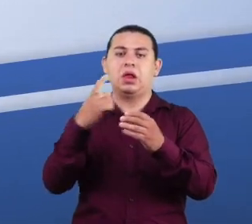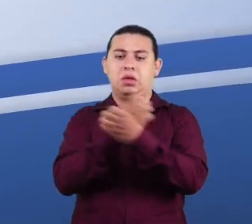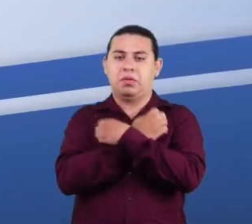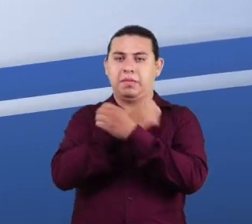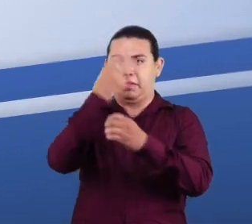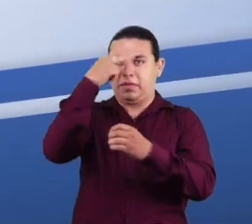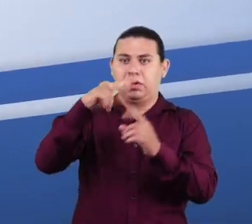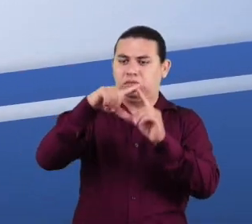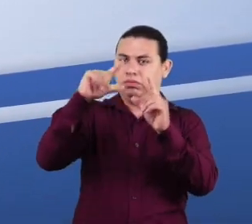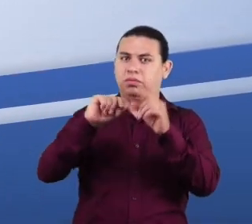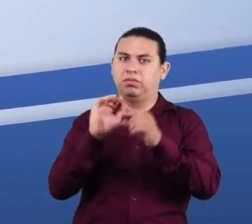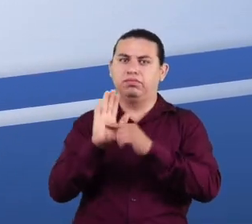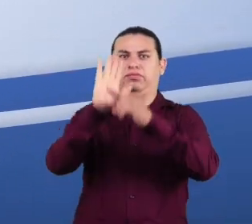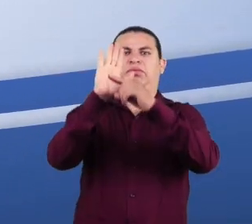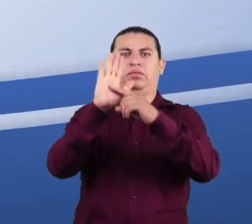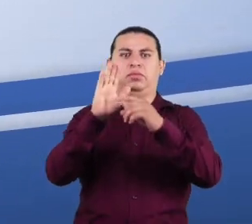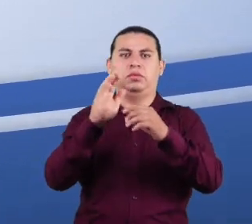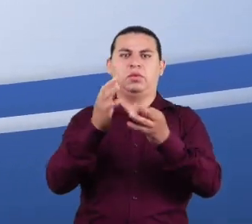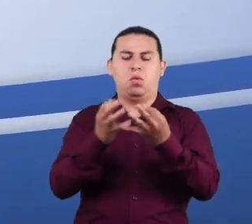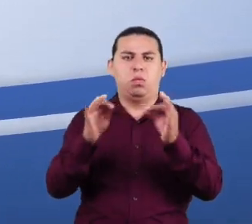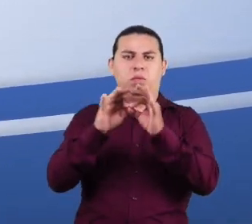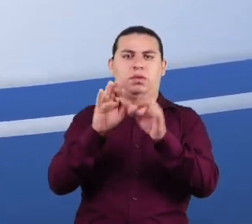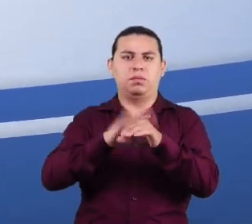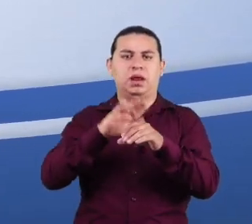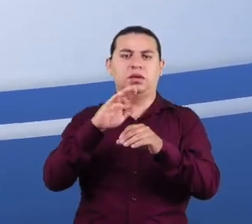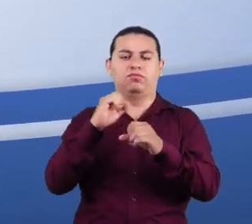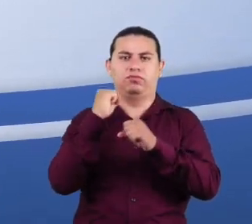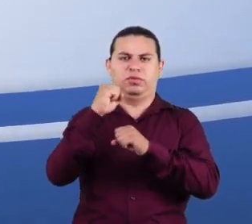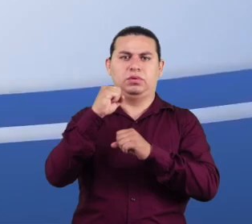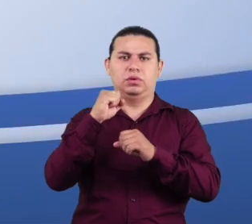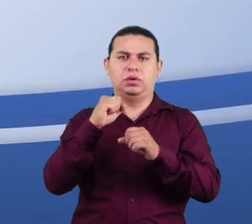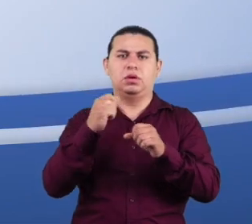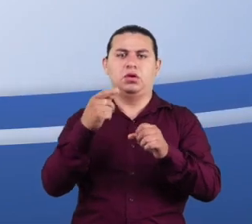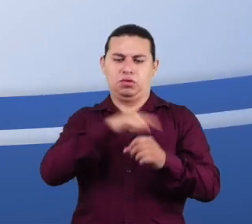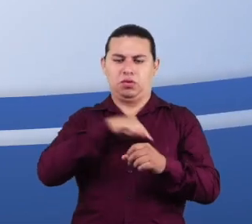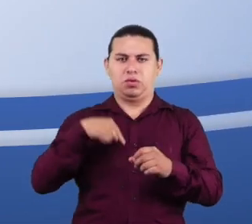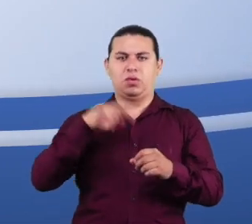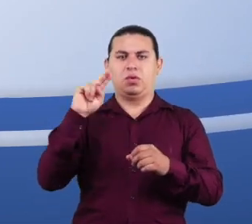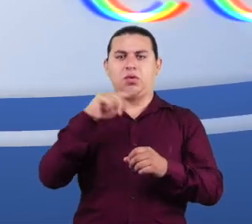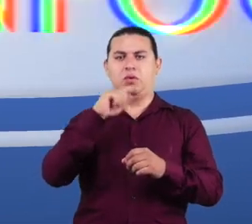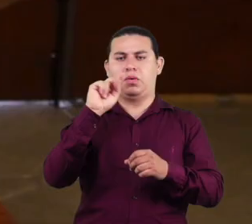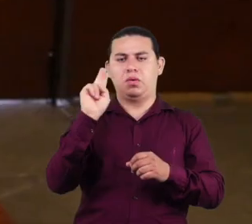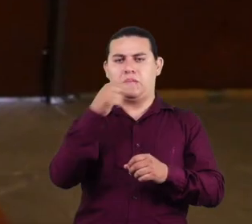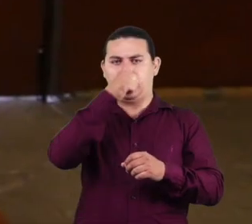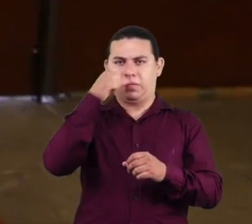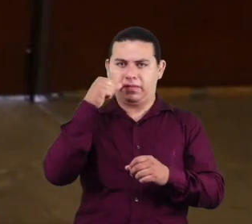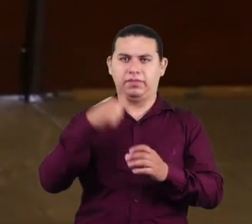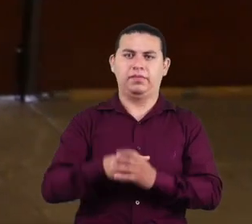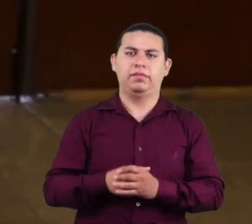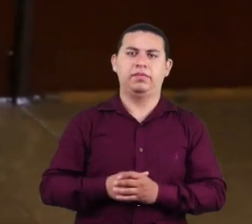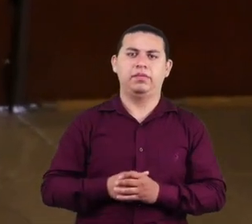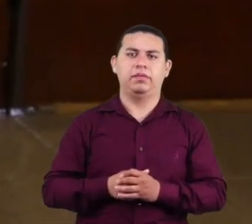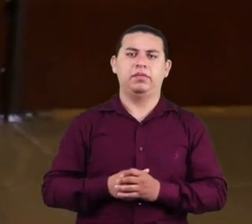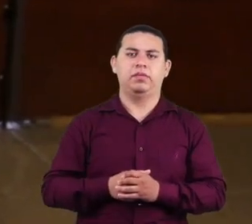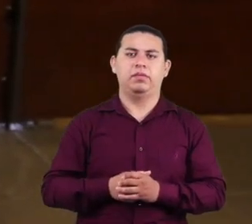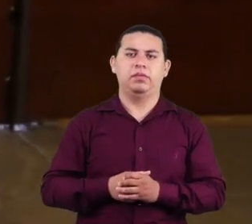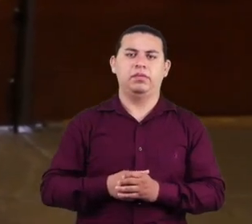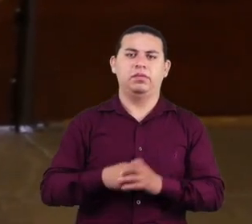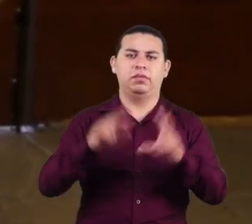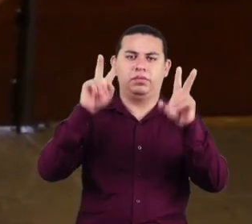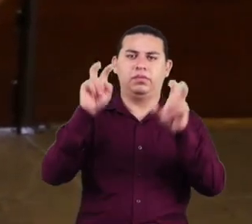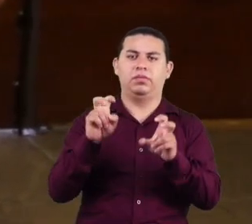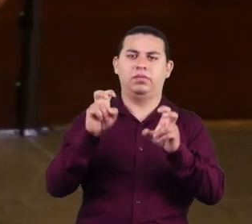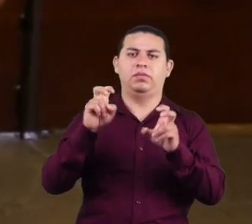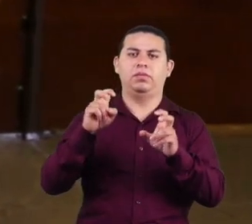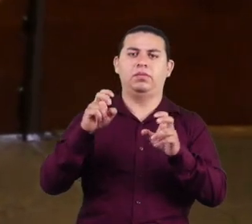La Educación en México, Escenarios y Desafíos. Veamos qué opinas, doctora. Somos UAPJO. Bueno, creo que hoy por hoy el tema